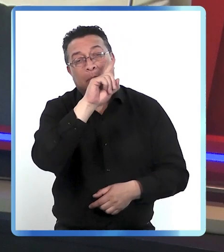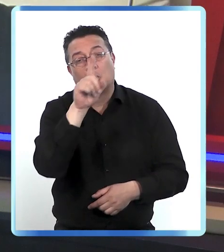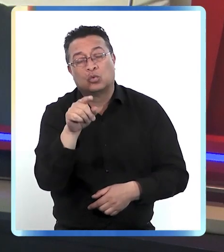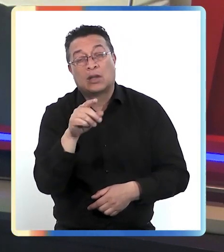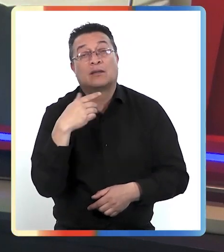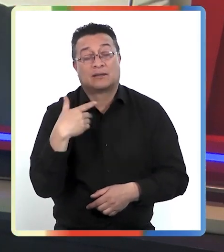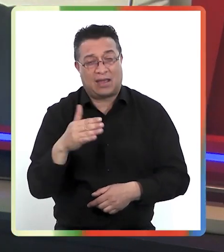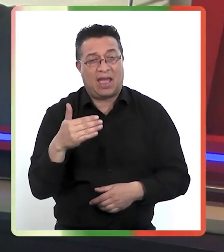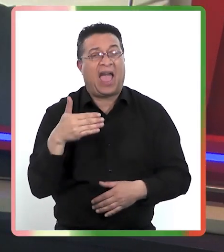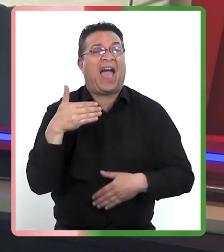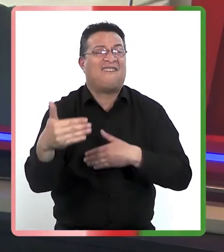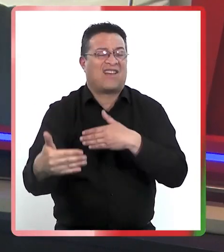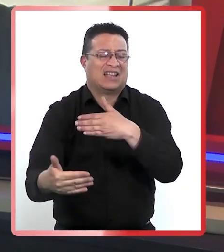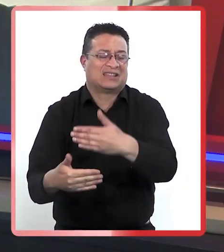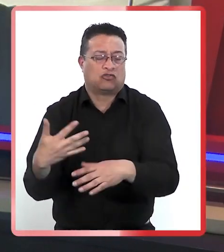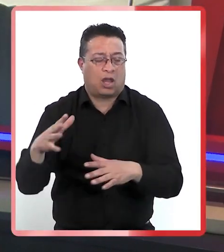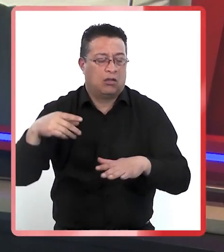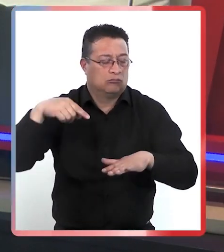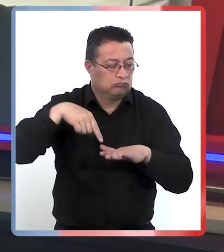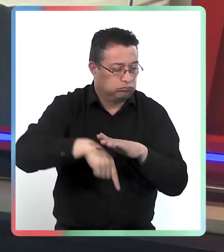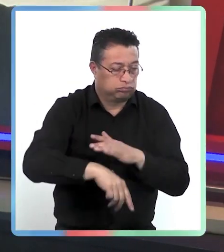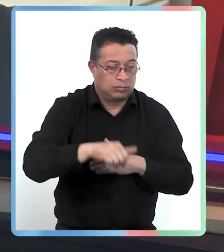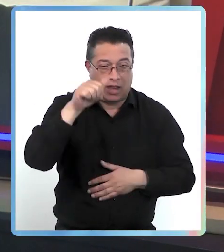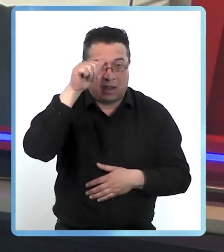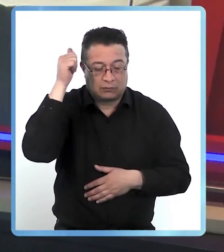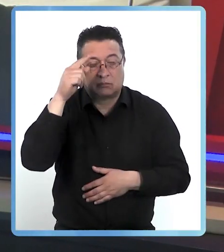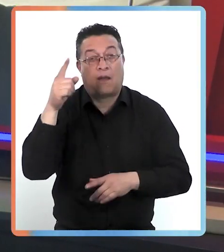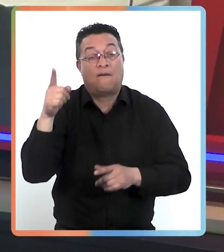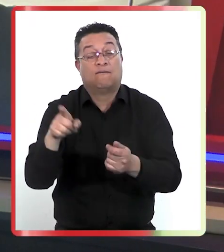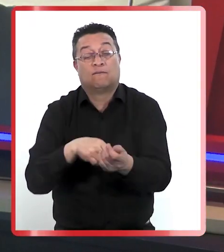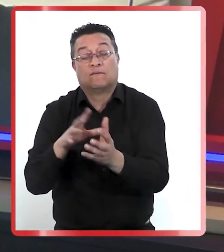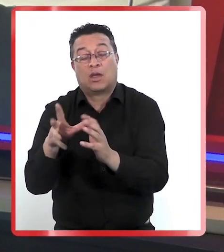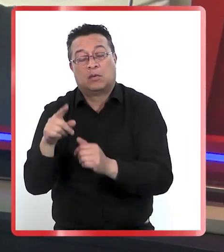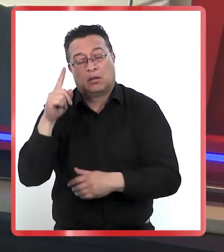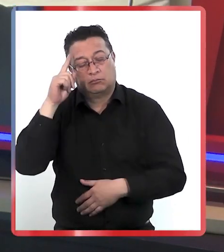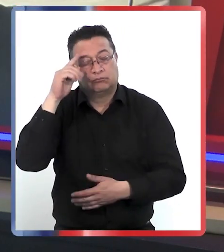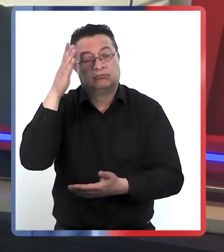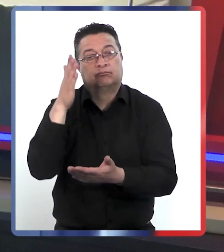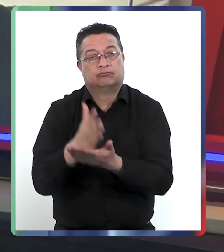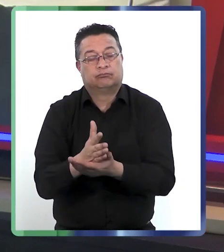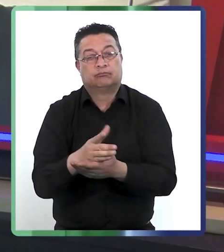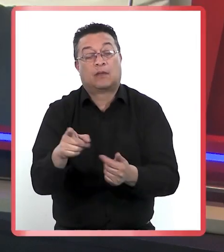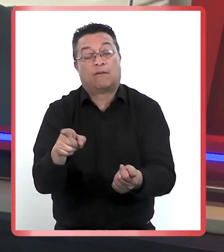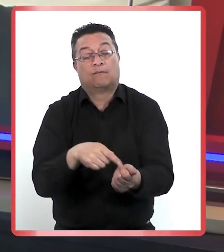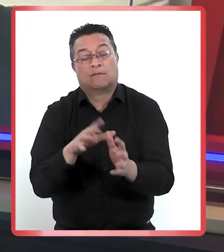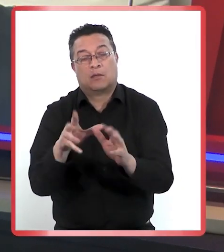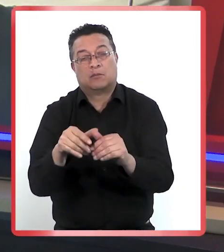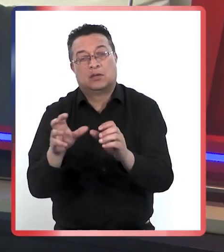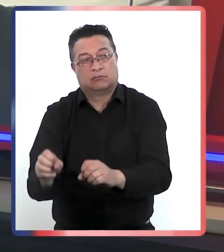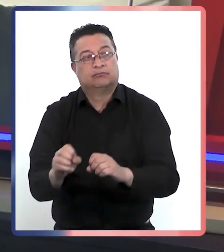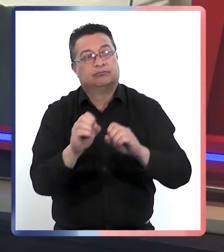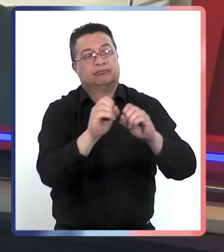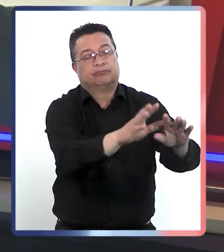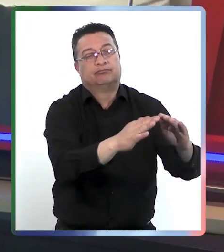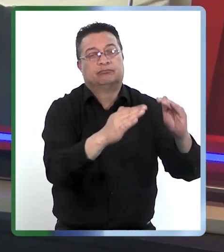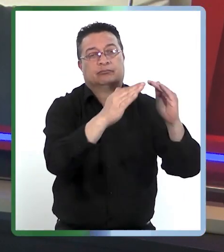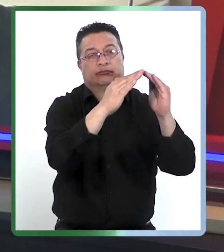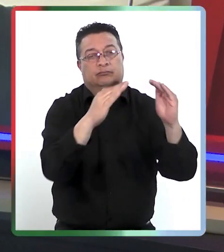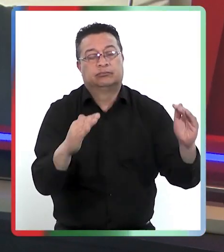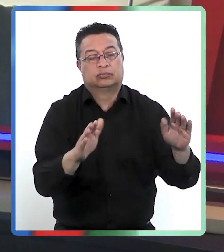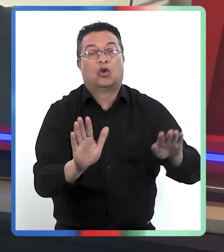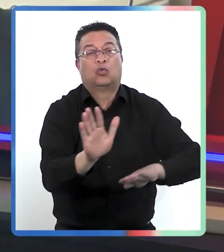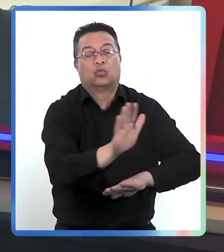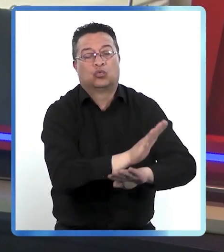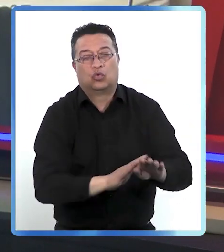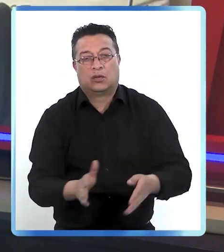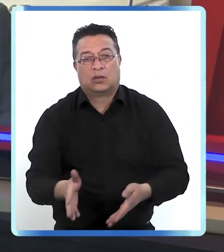de Alzheimer avanzado ya, quizás muchas familias deciden dejar al familiar en alguna residencia, quizá